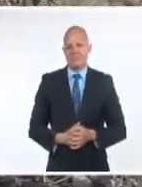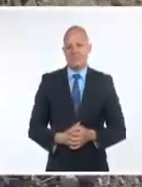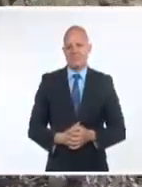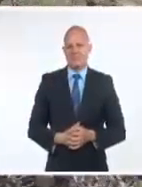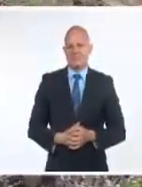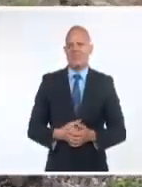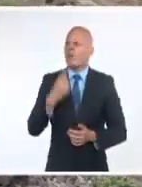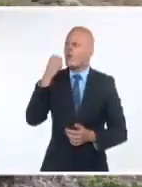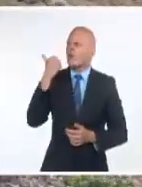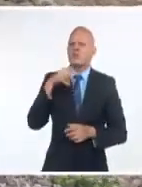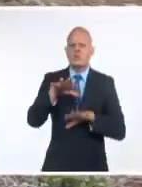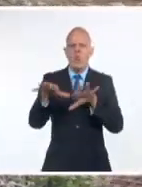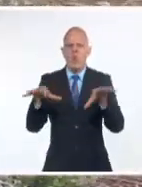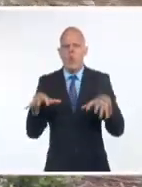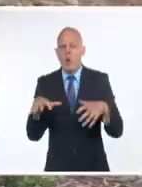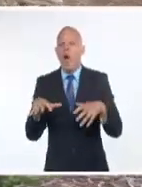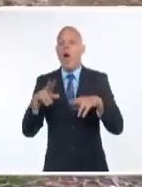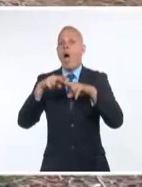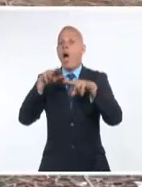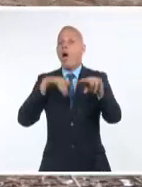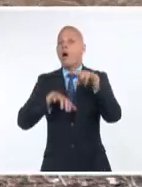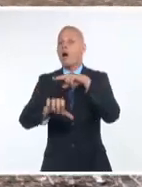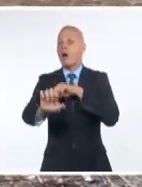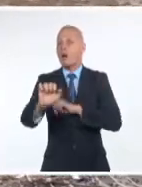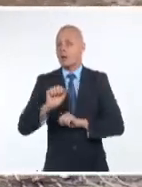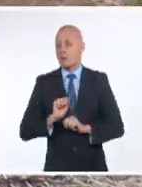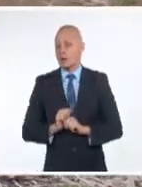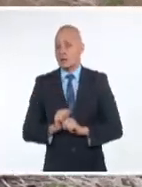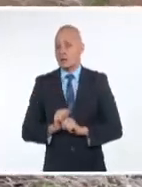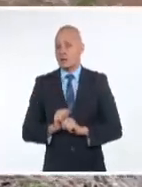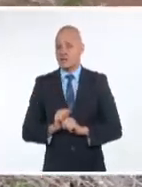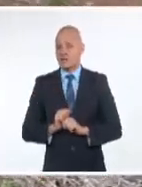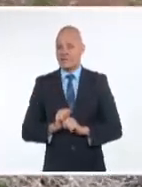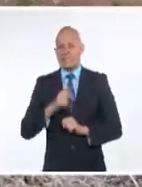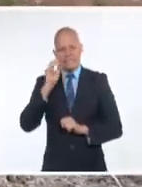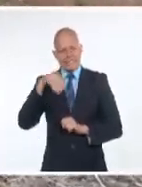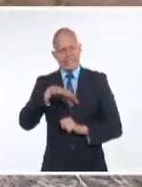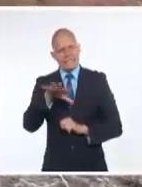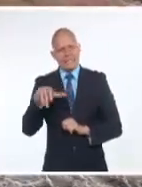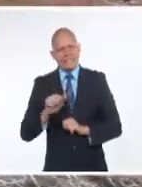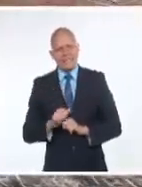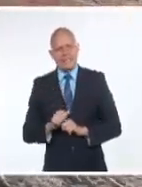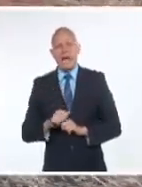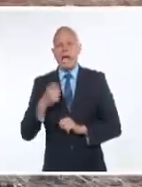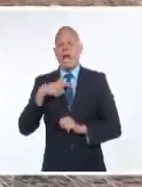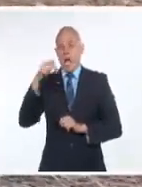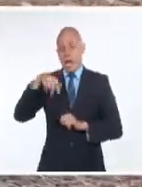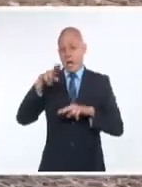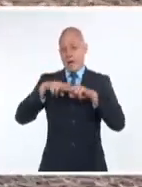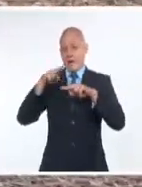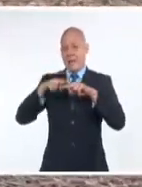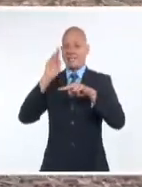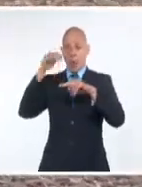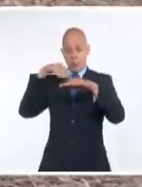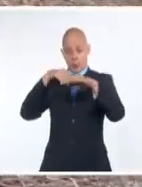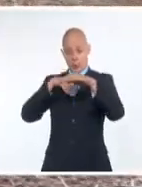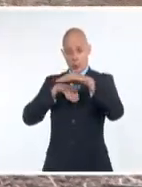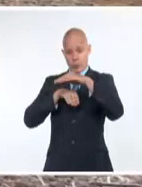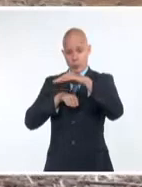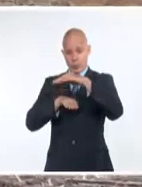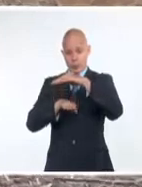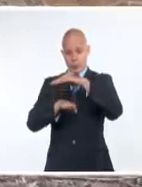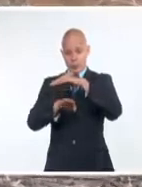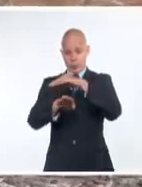Es a la vista de cualquiera un sitio olvidado, casi fantasmal y desolado, a las afueras del túnel de La Habana, como quien viene del centro